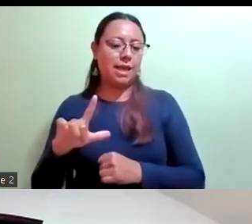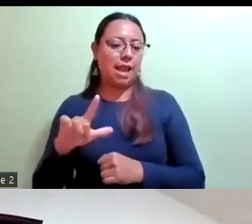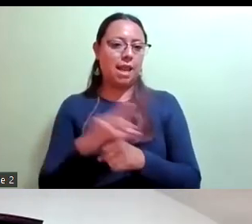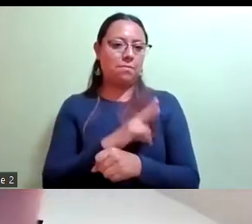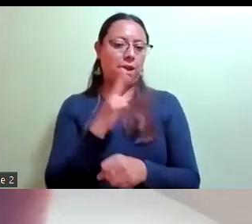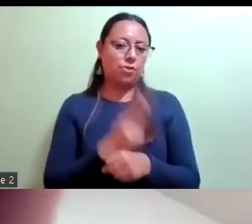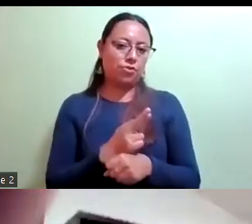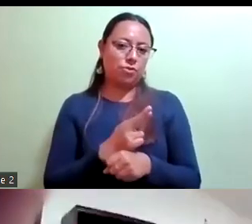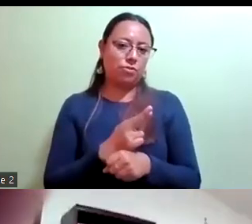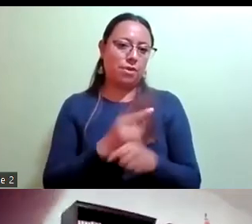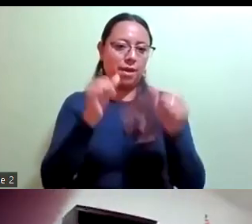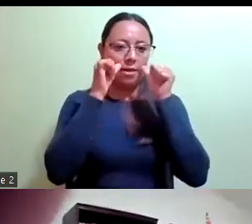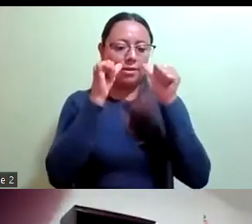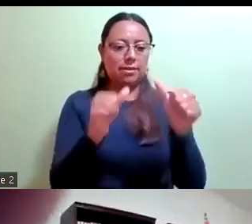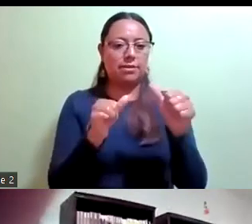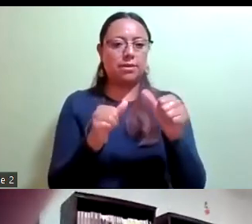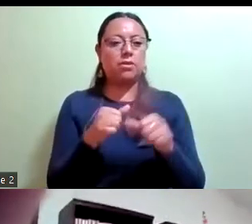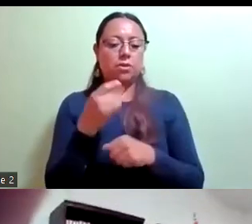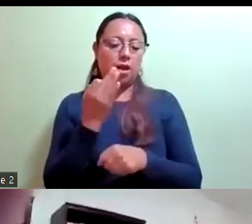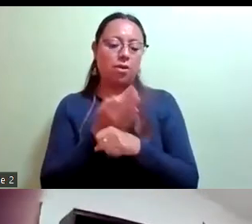planteando.